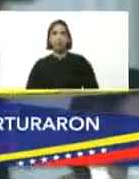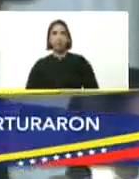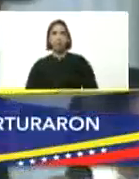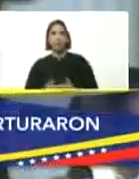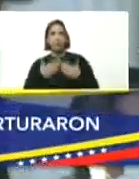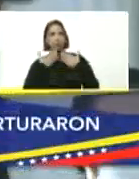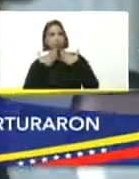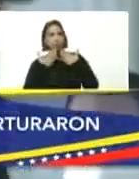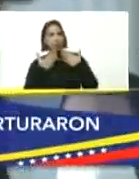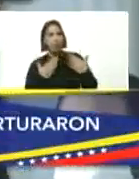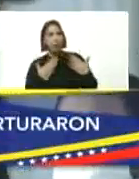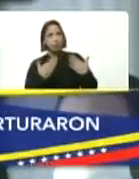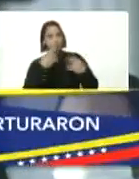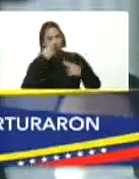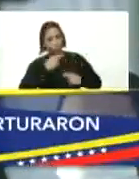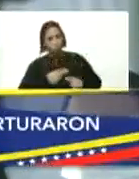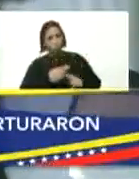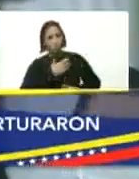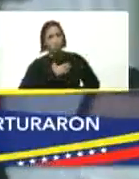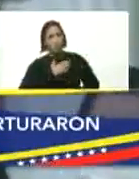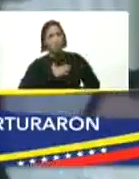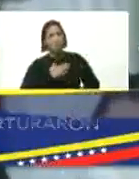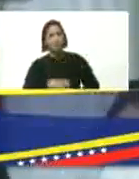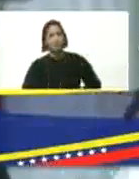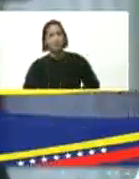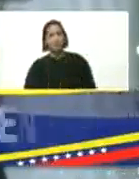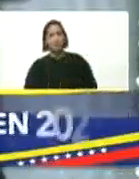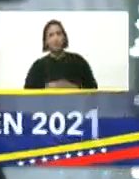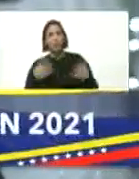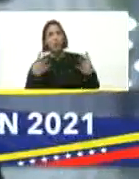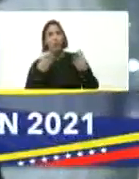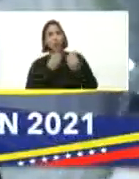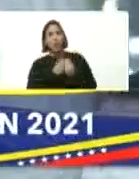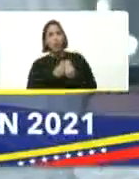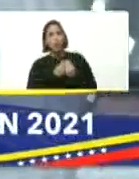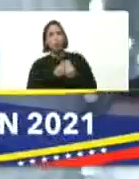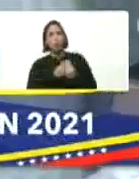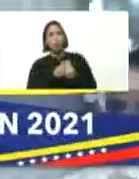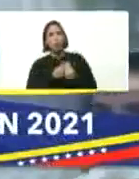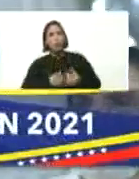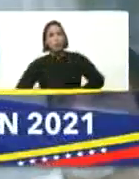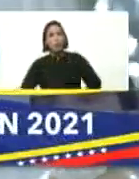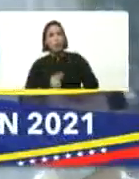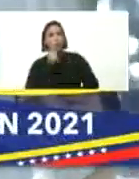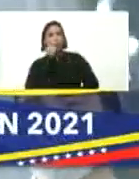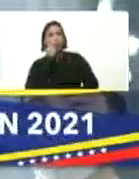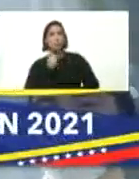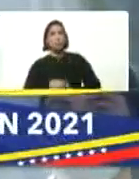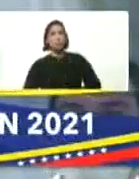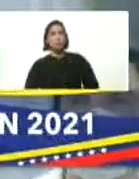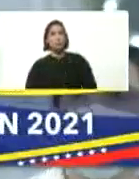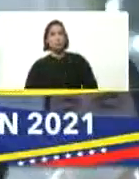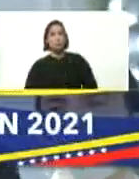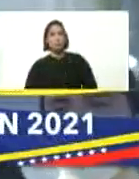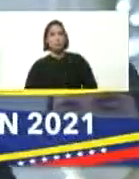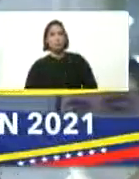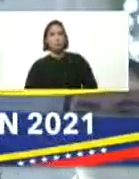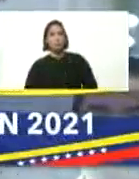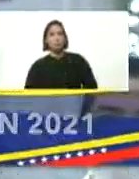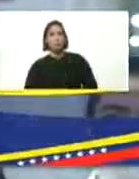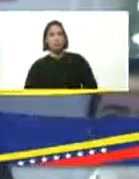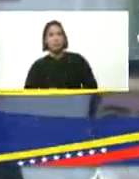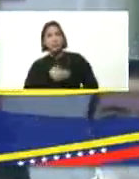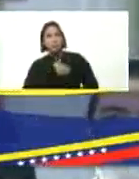Gracias, un honor para mí estar aquí junto a Shadi, el hijo de Alex. Y